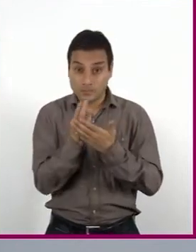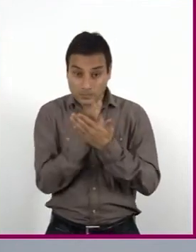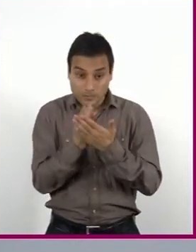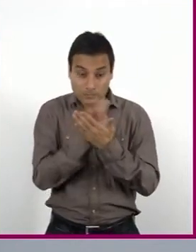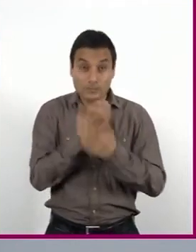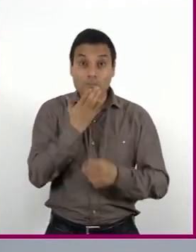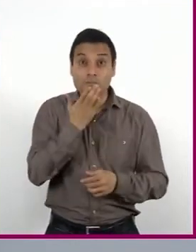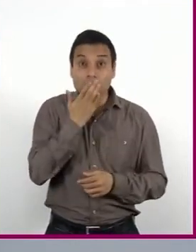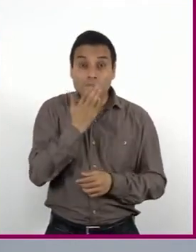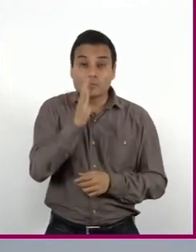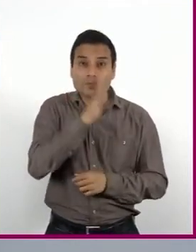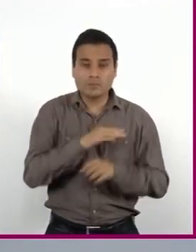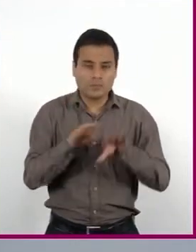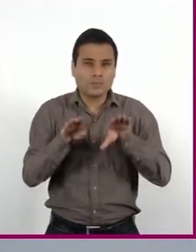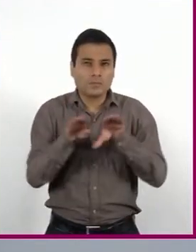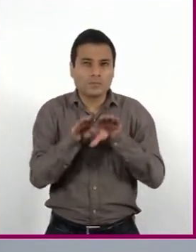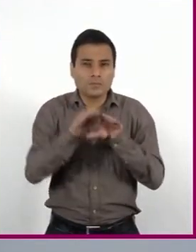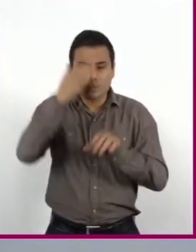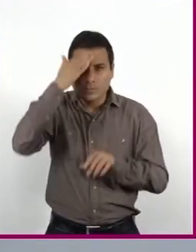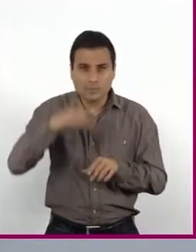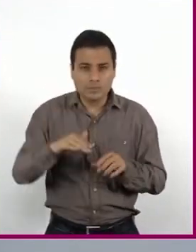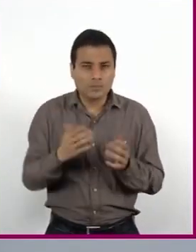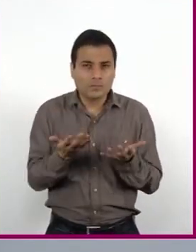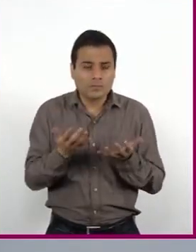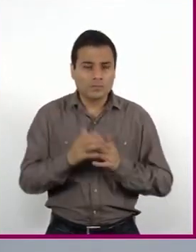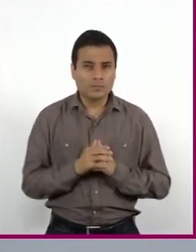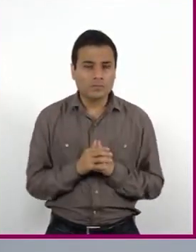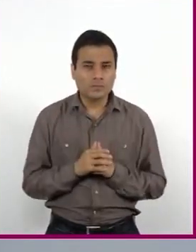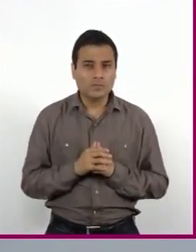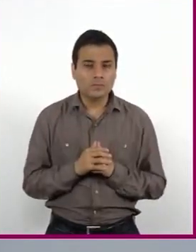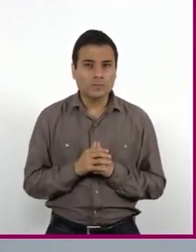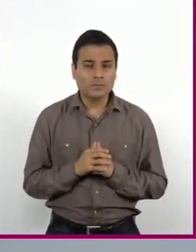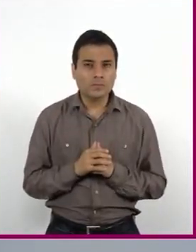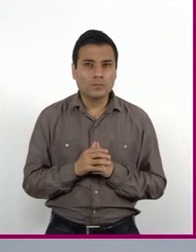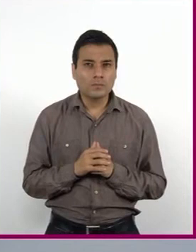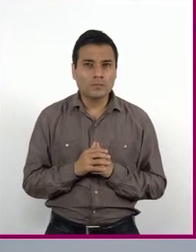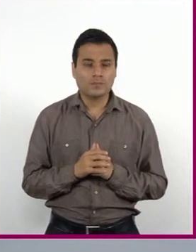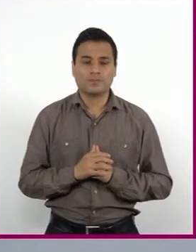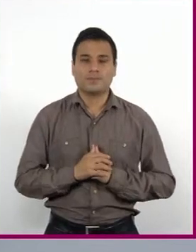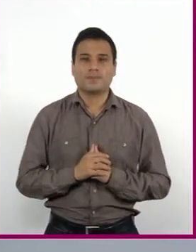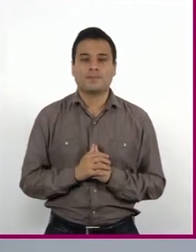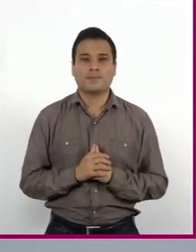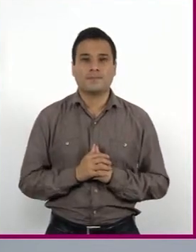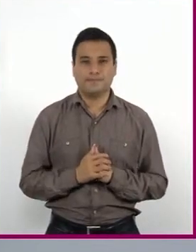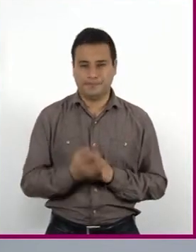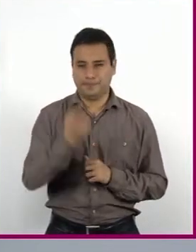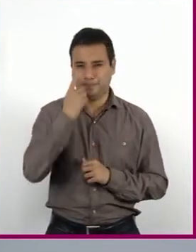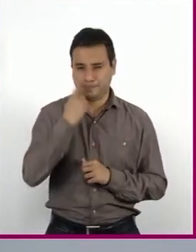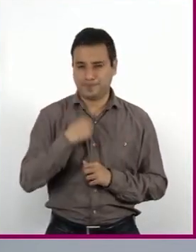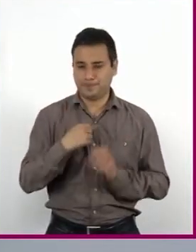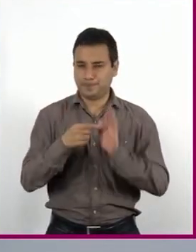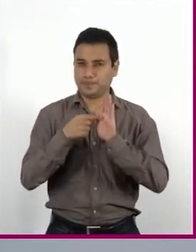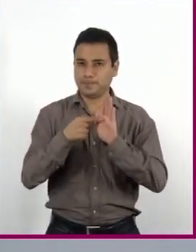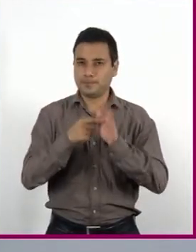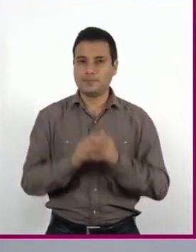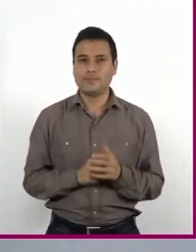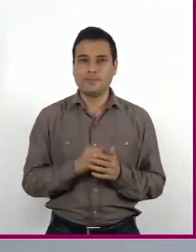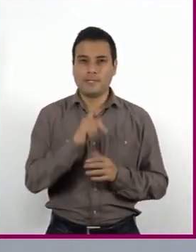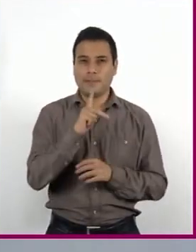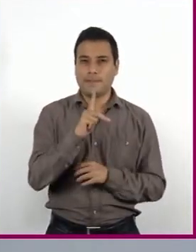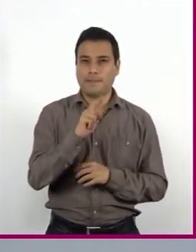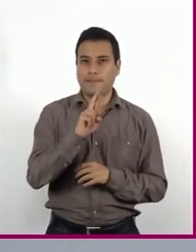no se tiene un desarrollo plano propuesto, como el caso de Carolina? Voy a mostrar un prisma